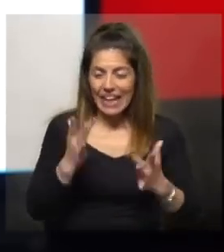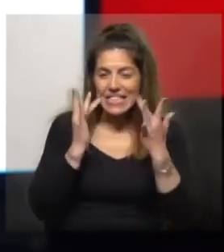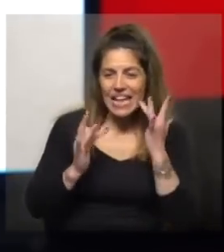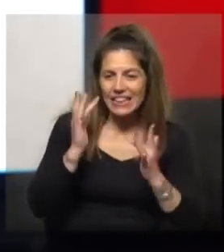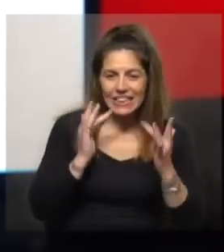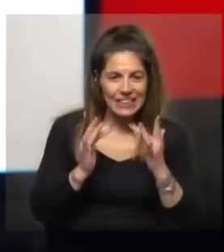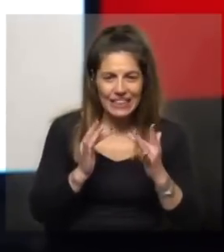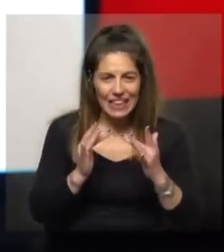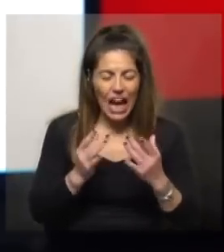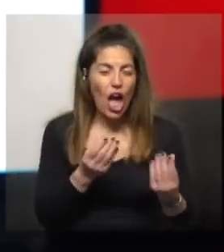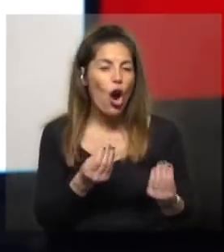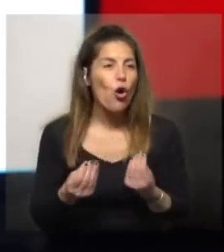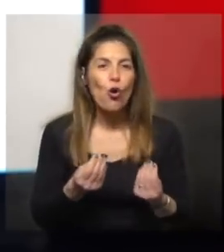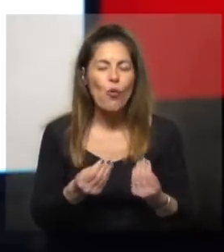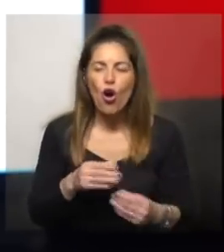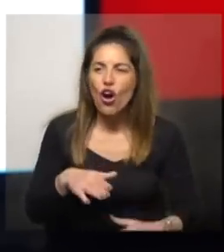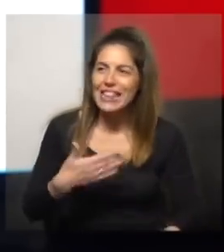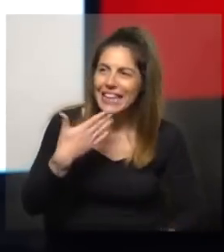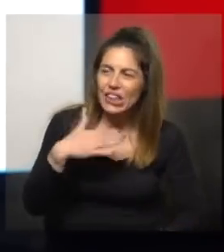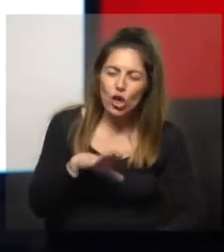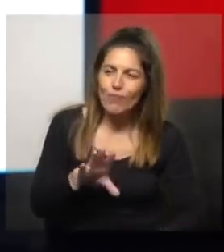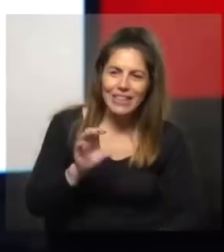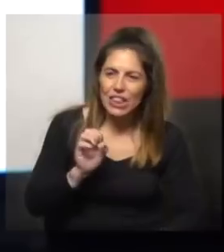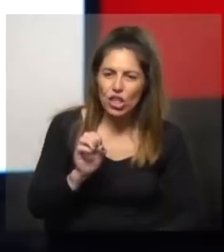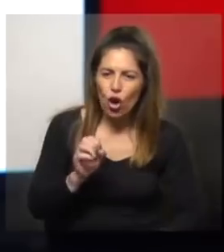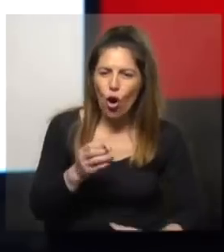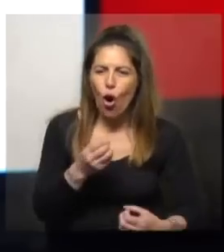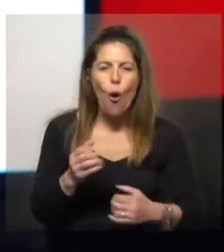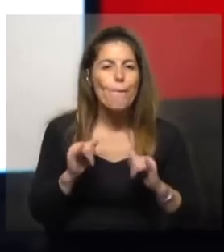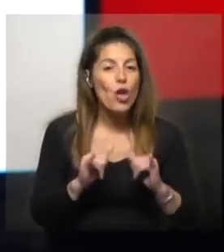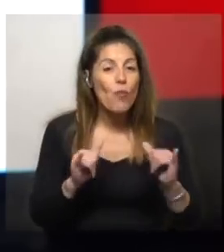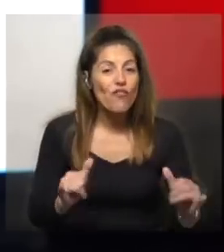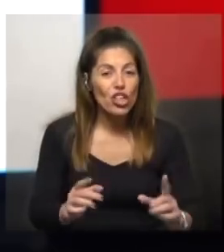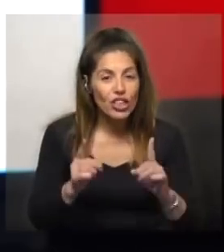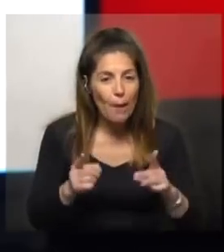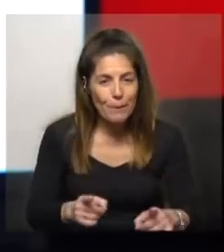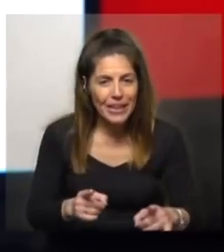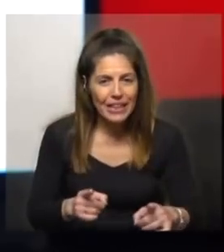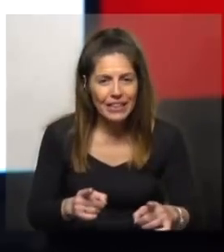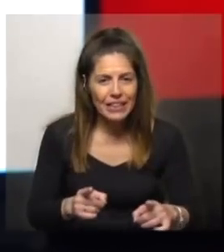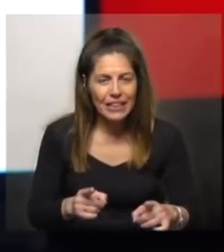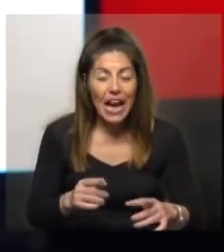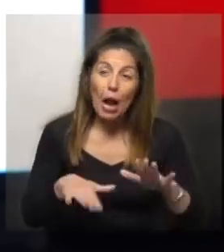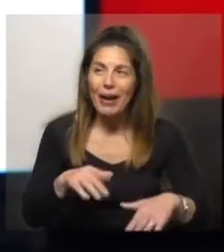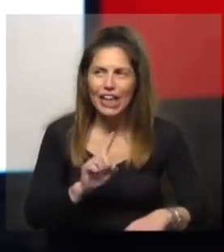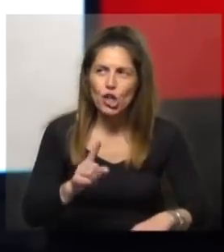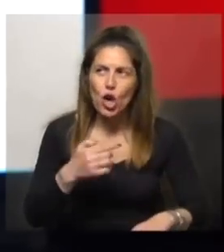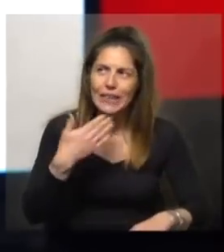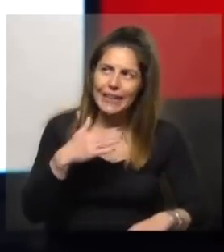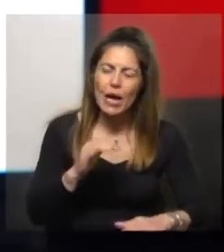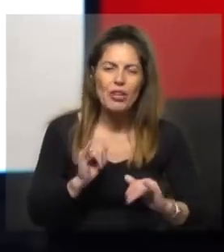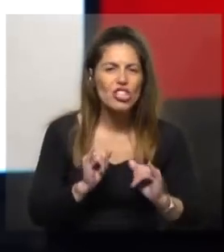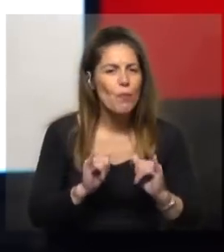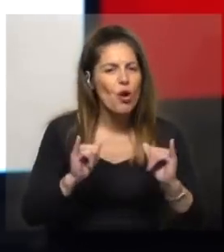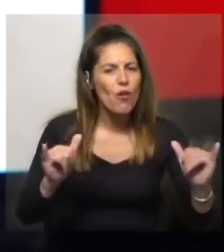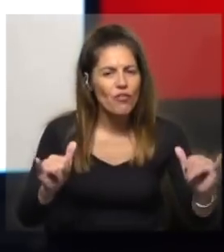Y cómo comprendió o promovió capaz incomprensión porque también era muy de que las cosas